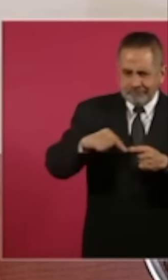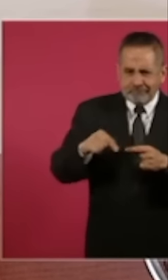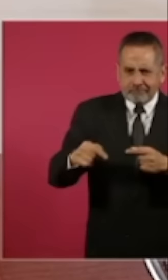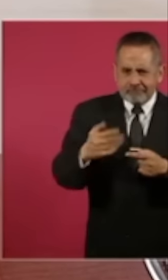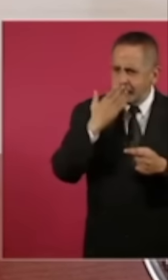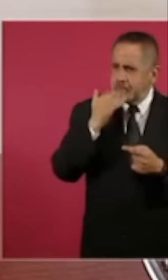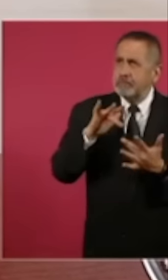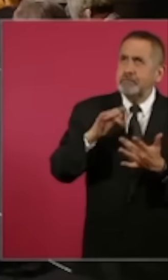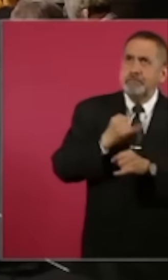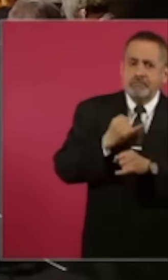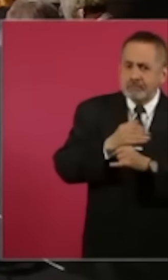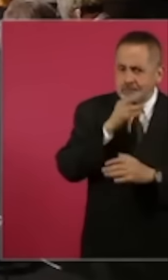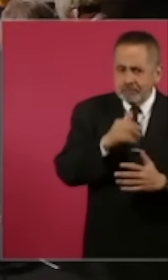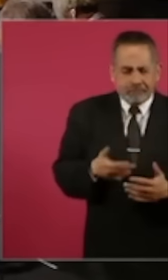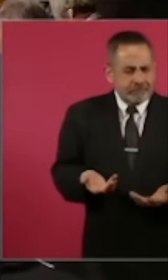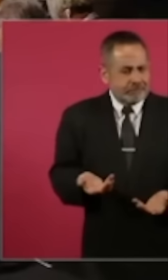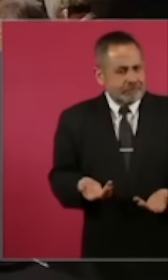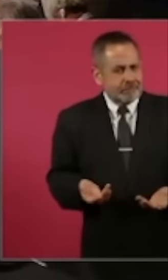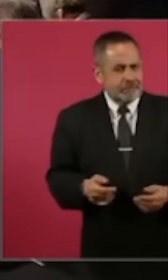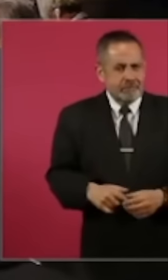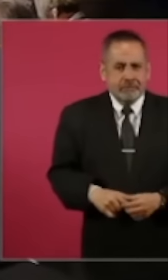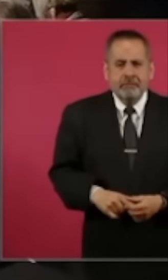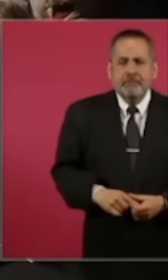Estamos hablando, estamos